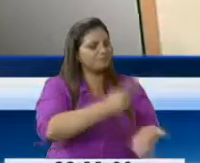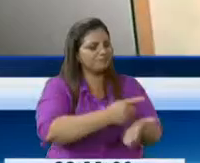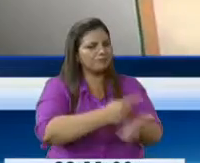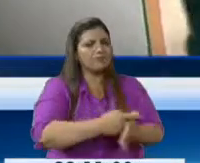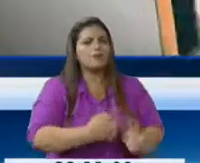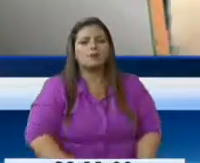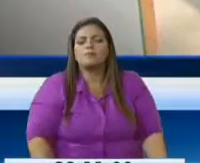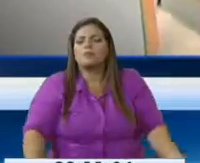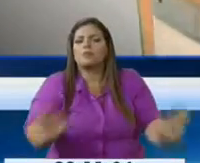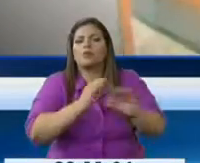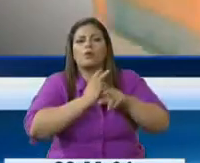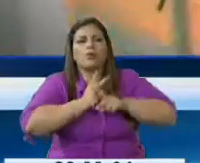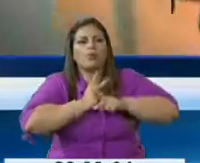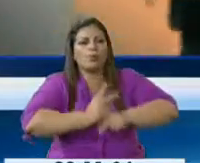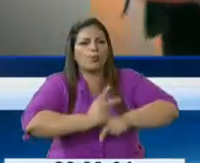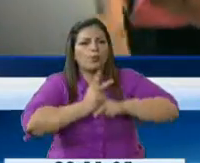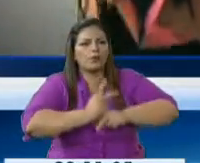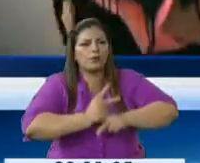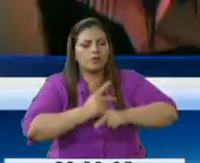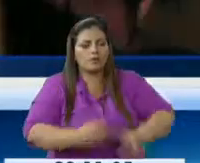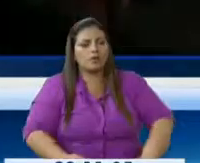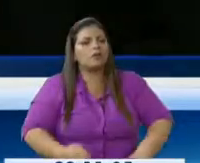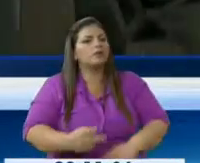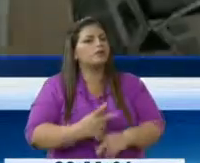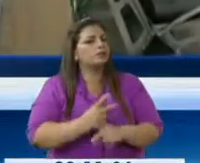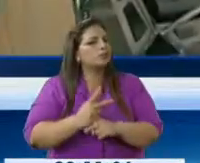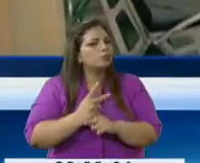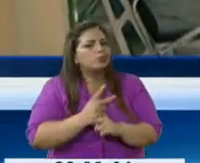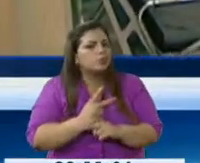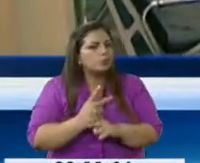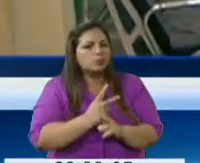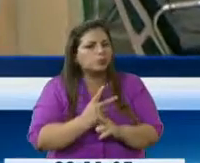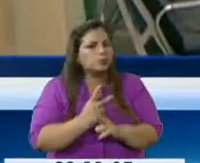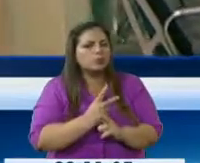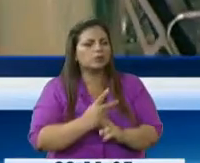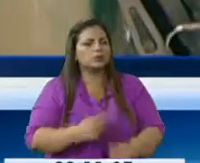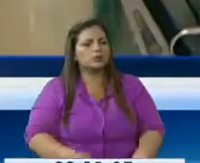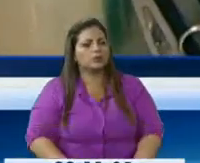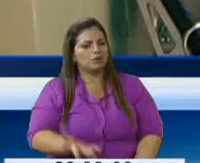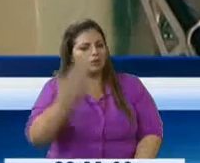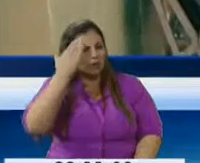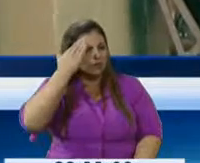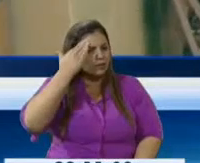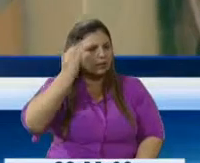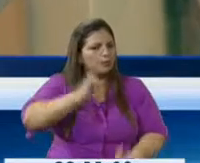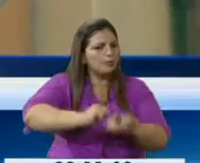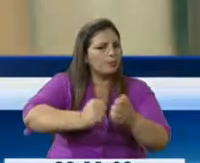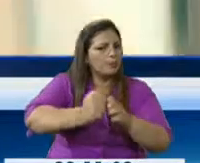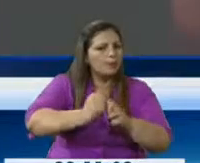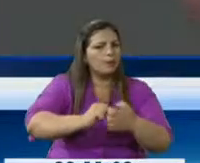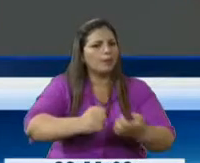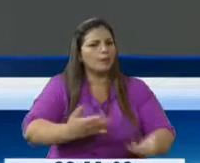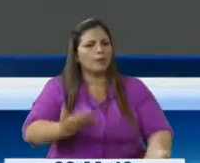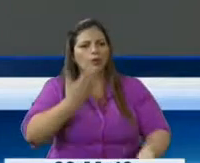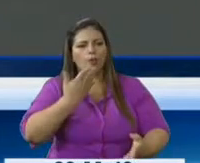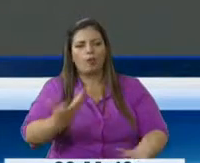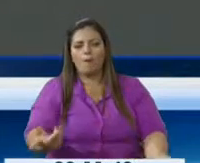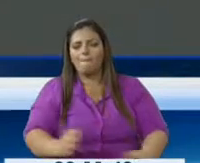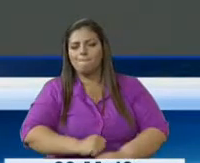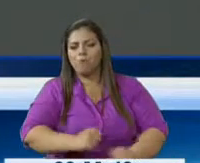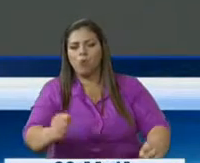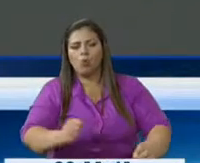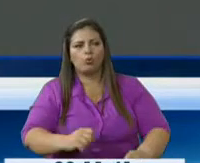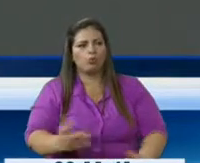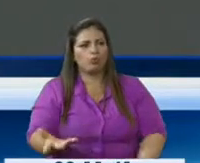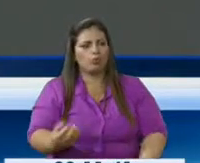tomen en la búsqueda de prevenir que ocurra una tragedia en cualquiera de las personas es poco